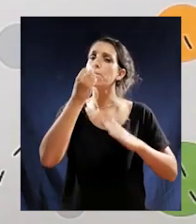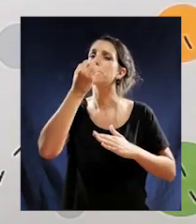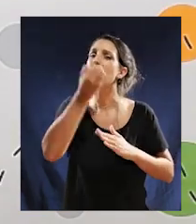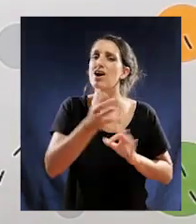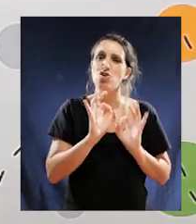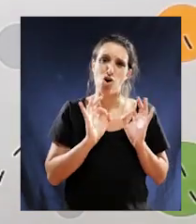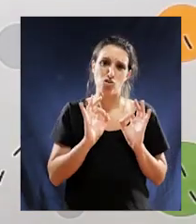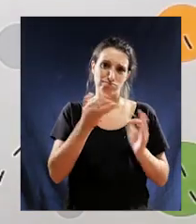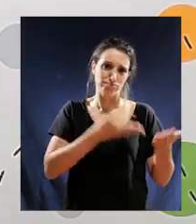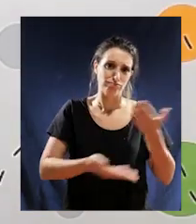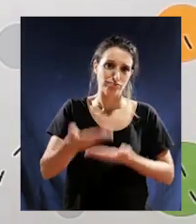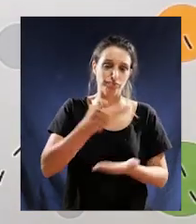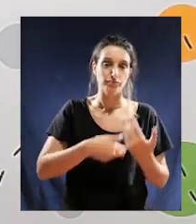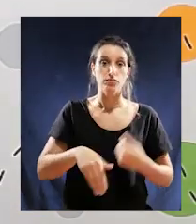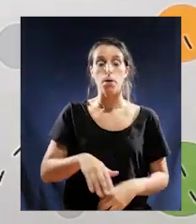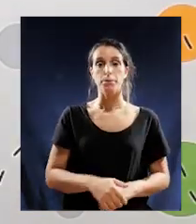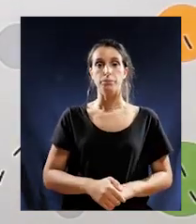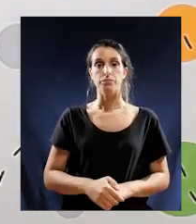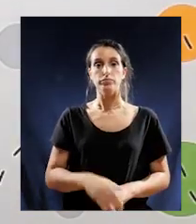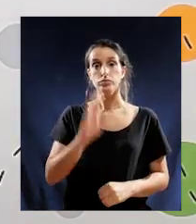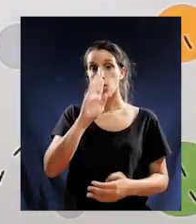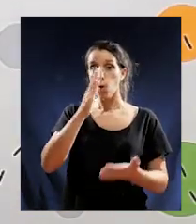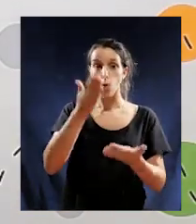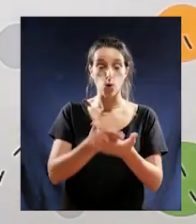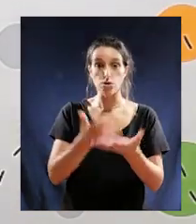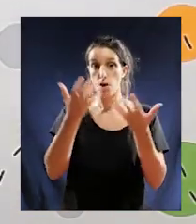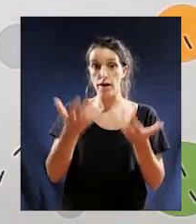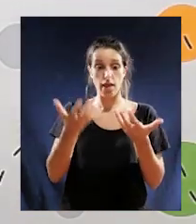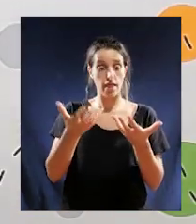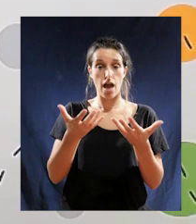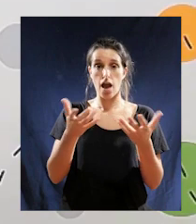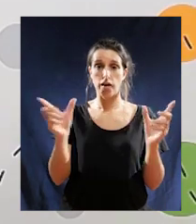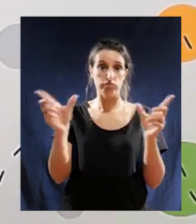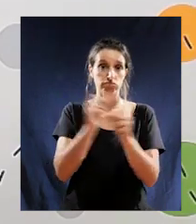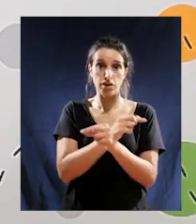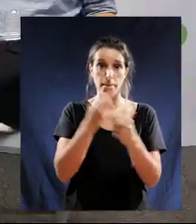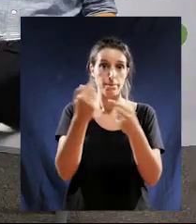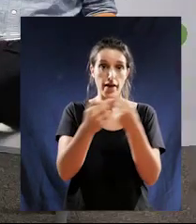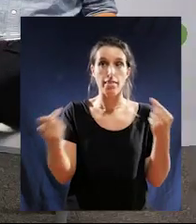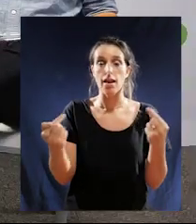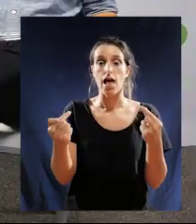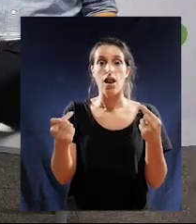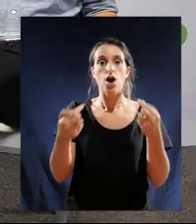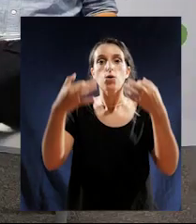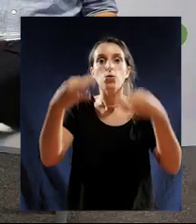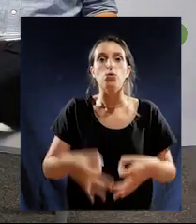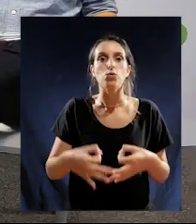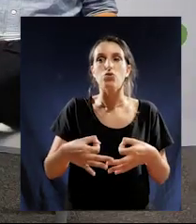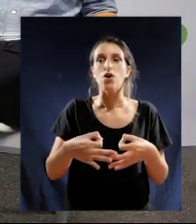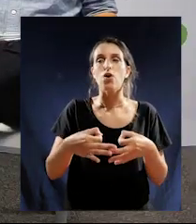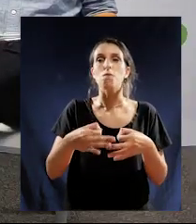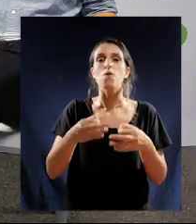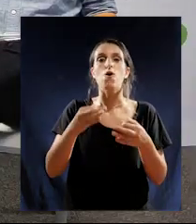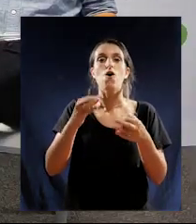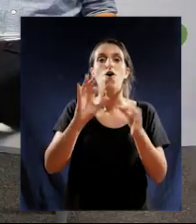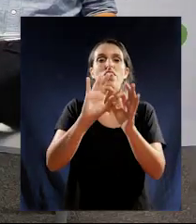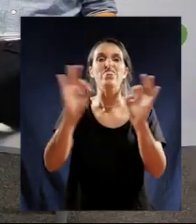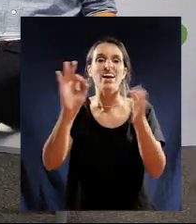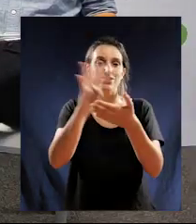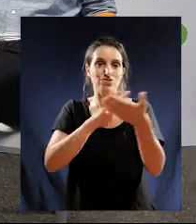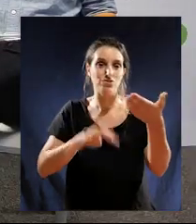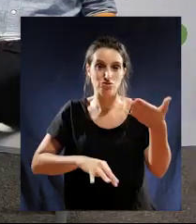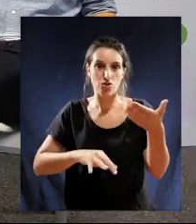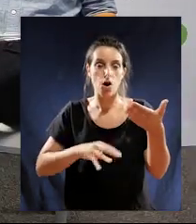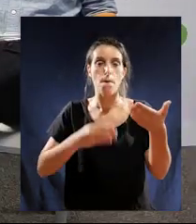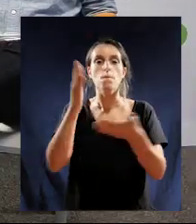sea posible hacer de nuestra casa nuestro mejor refugio y por último quisimos cerrar este material haciendo referencia a